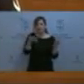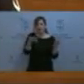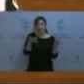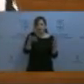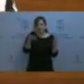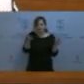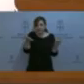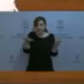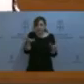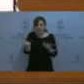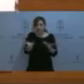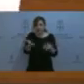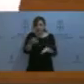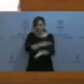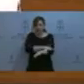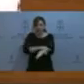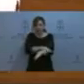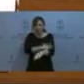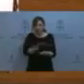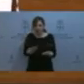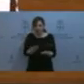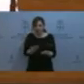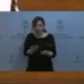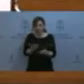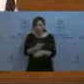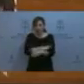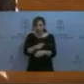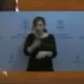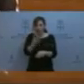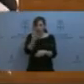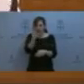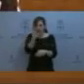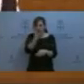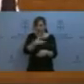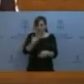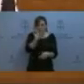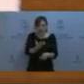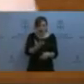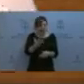gobierno que pretenda ser serio, que yo creo que